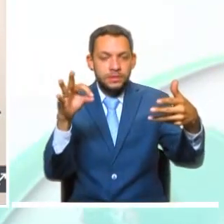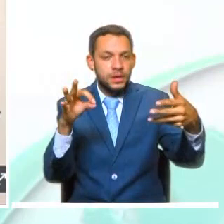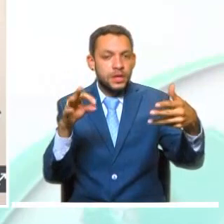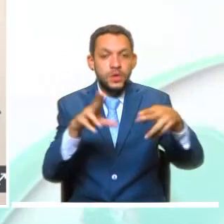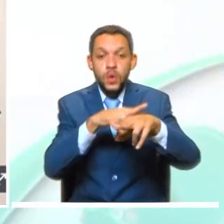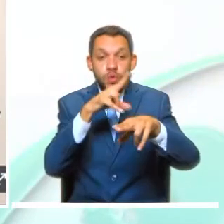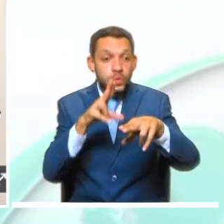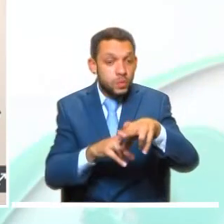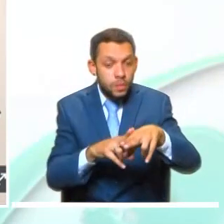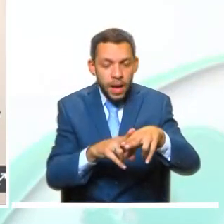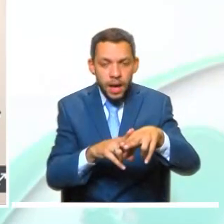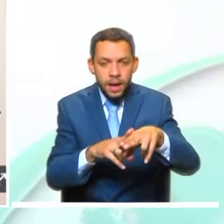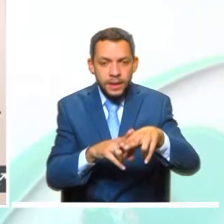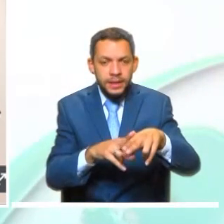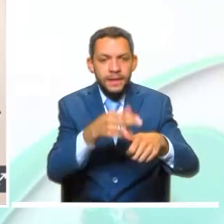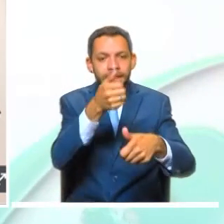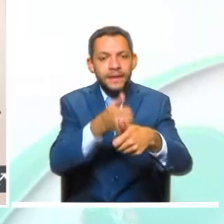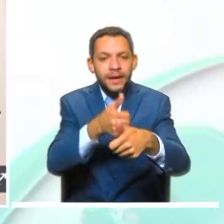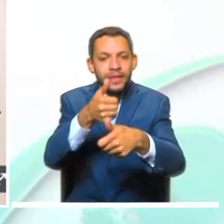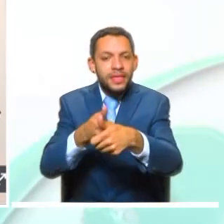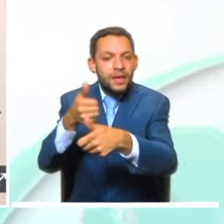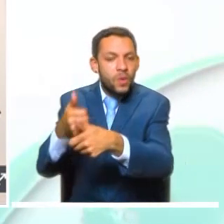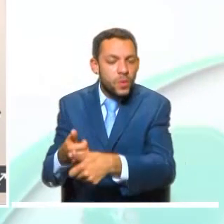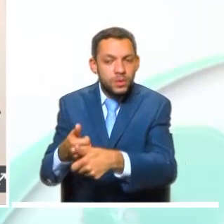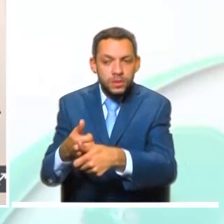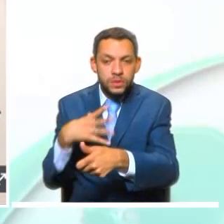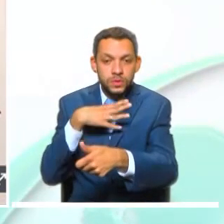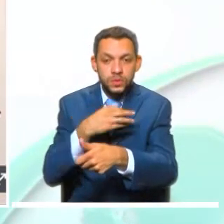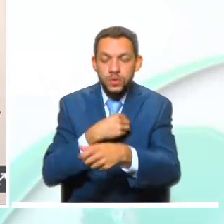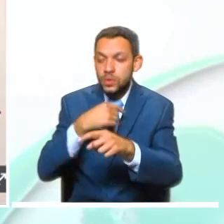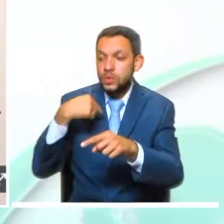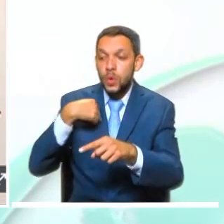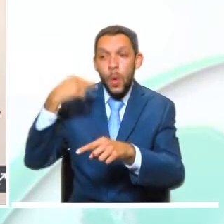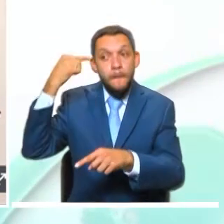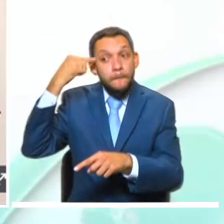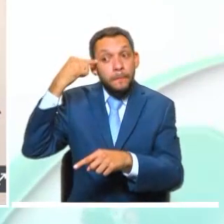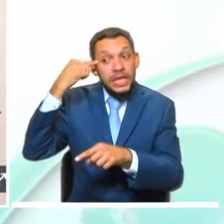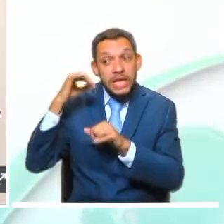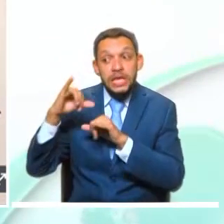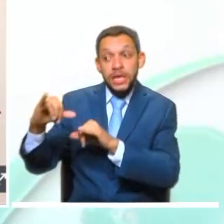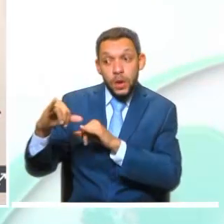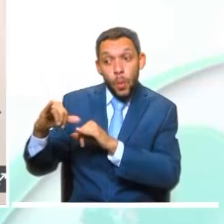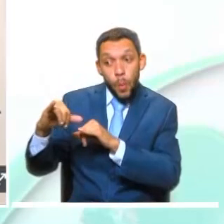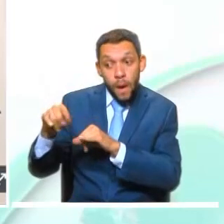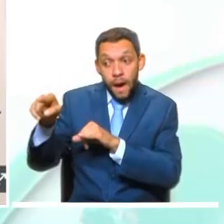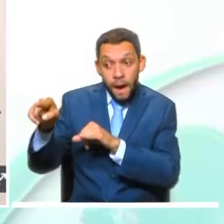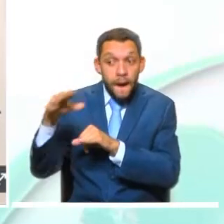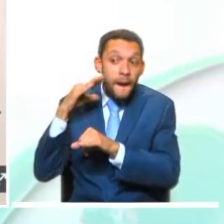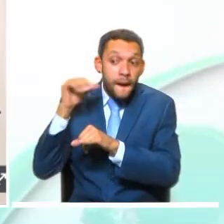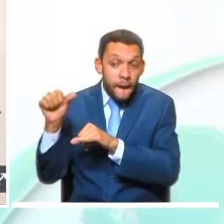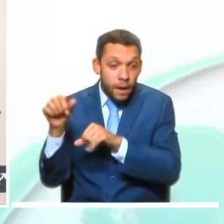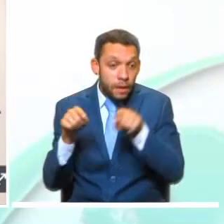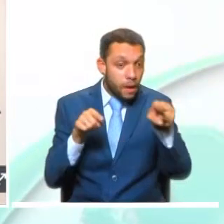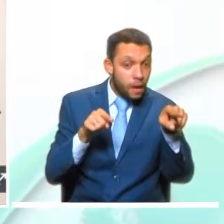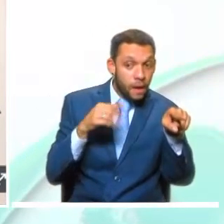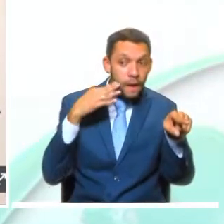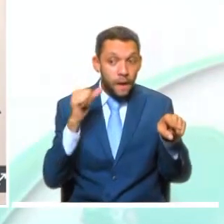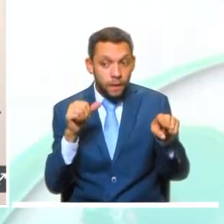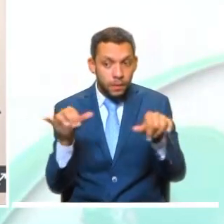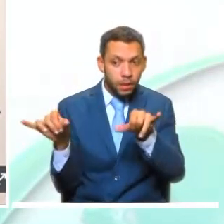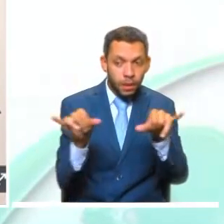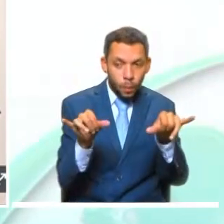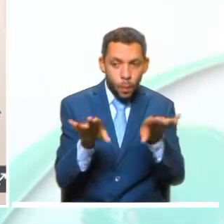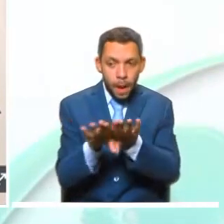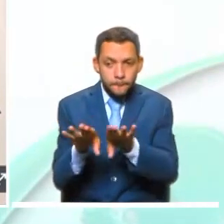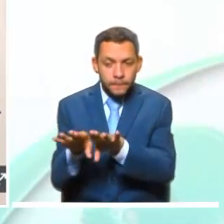importante individualizar la menopausia porque es diferente la menopausia de amparo que la menopausia de